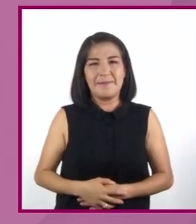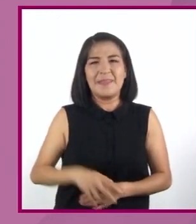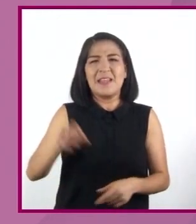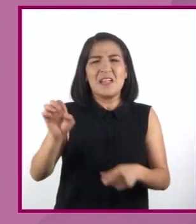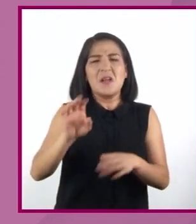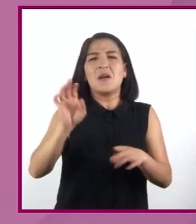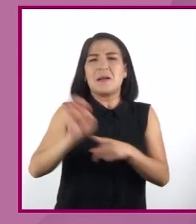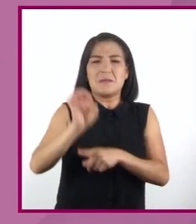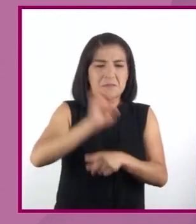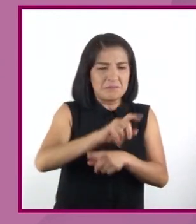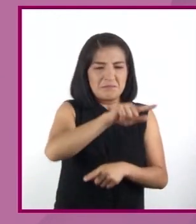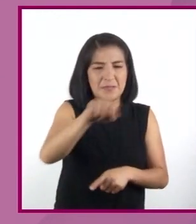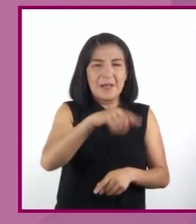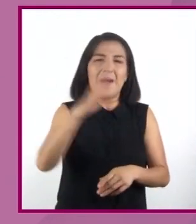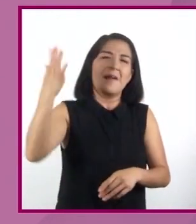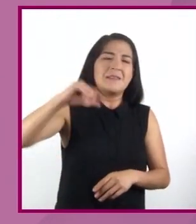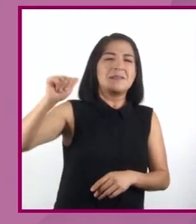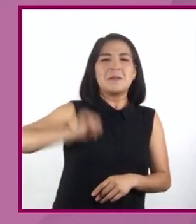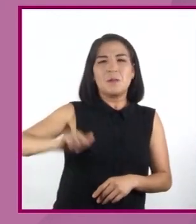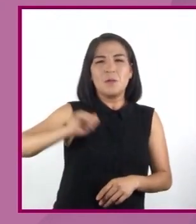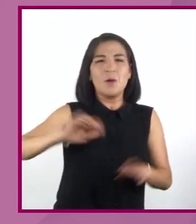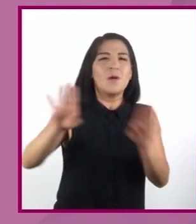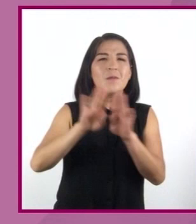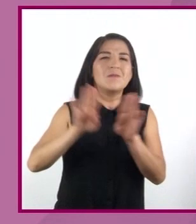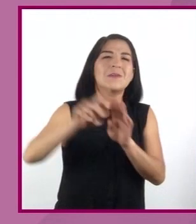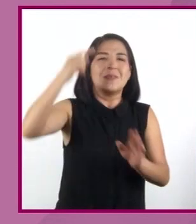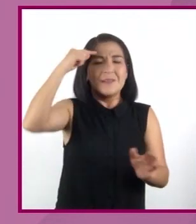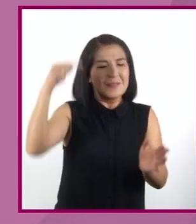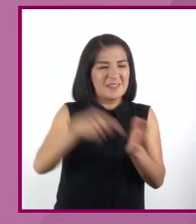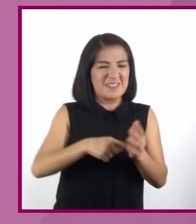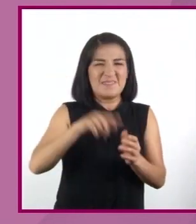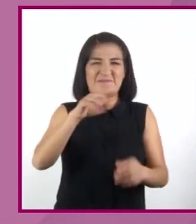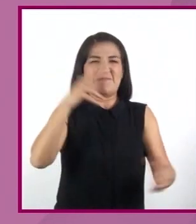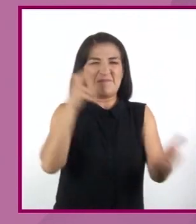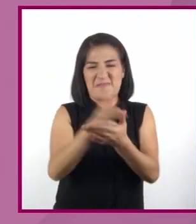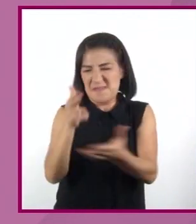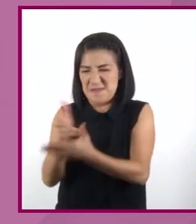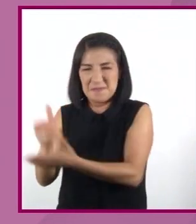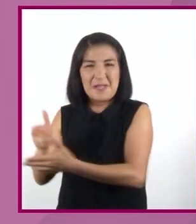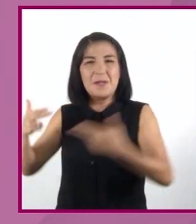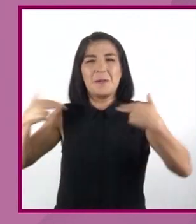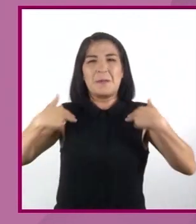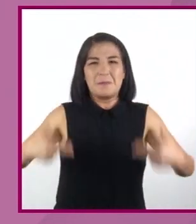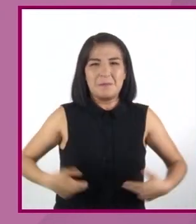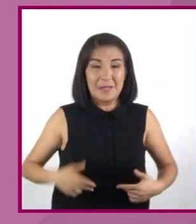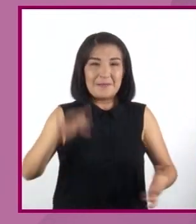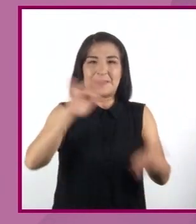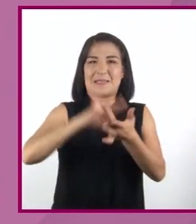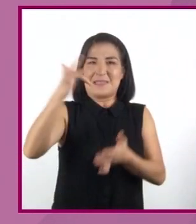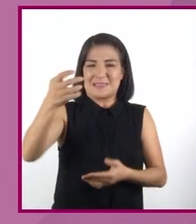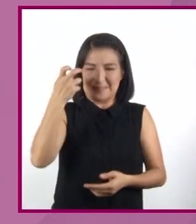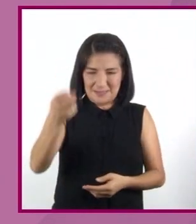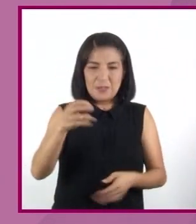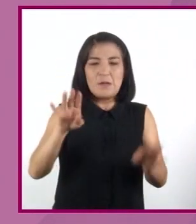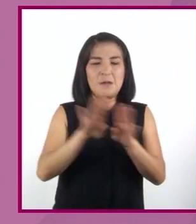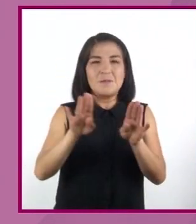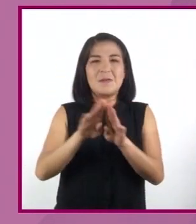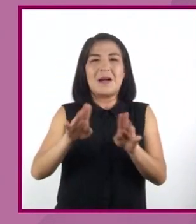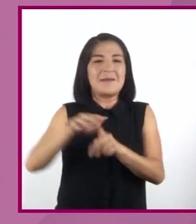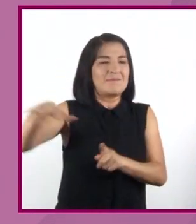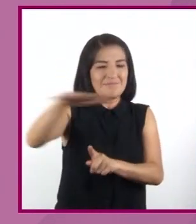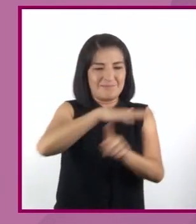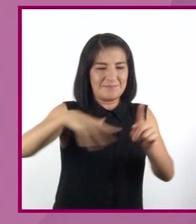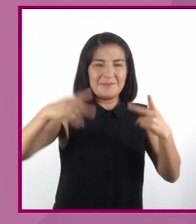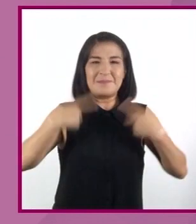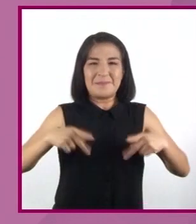Época en que la sociedad se nutría de la creciente criminalidad urbana y gracias al auge de la cultura